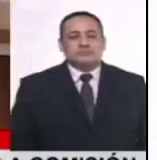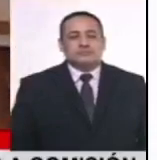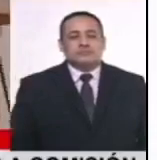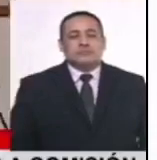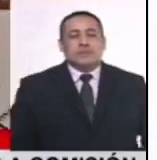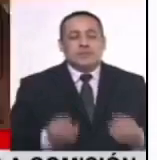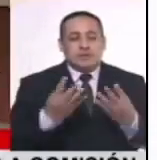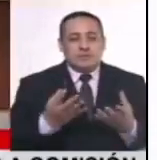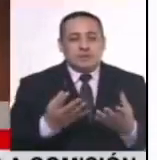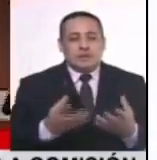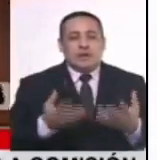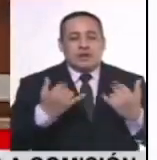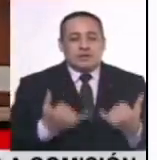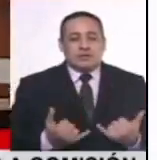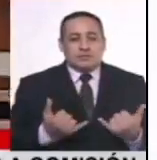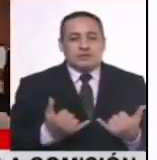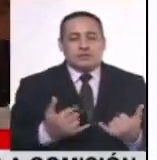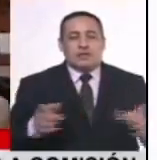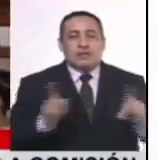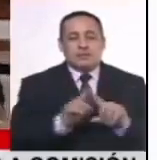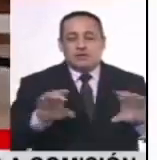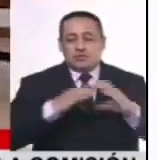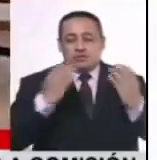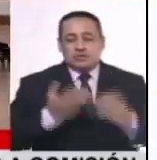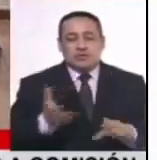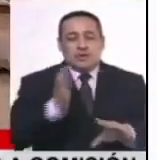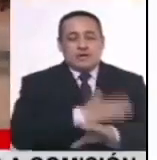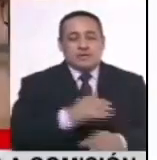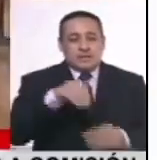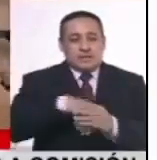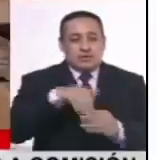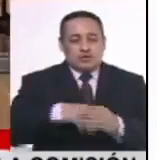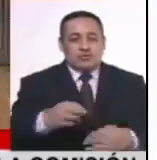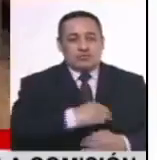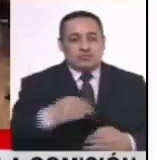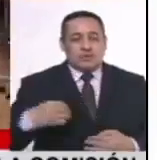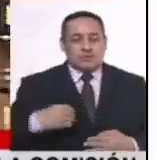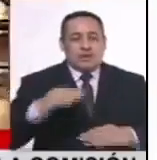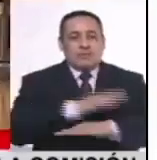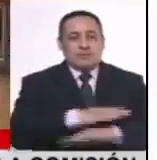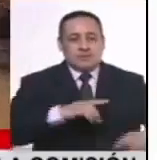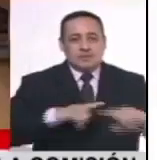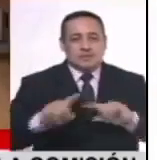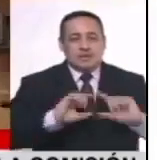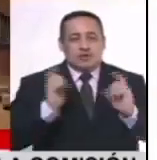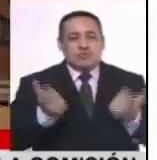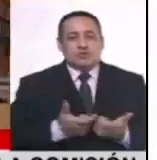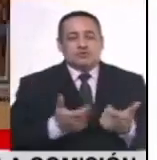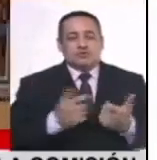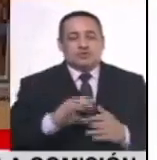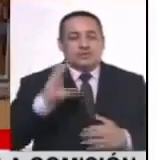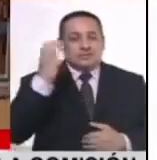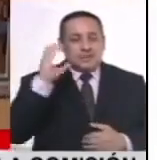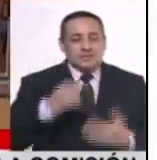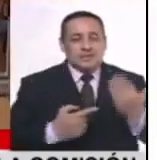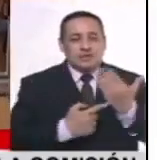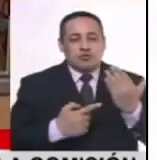En consecuencia, los señores congresistas, habiéndose elegido a los miembros de la mesa directiva de la Comisión de Ciencia, Tecnología,